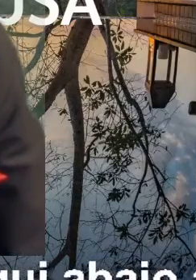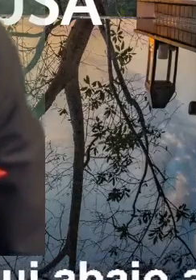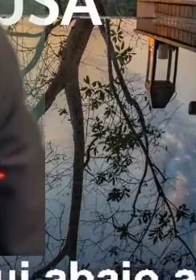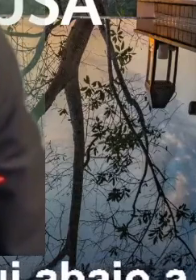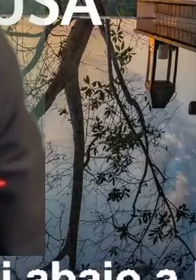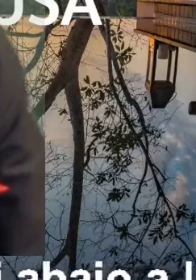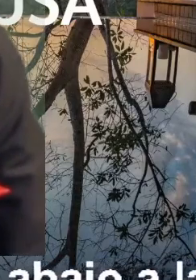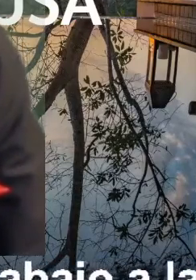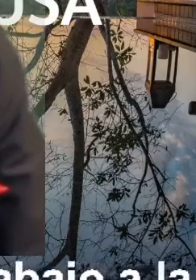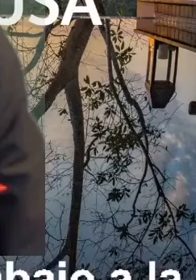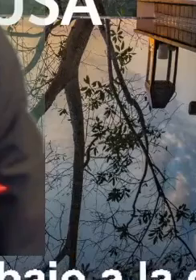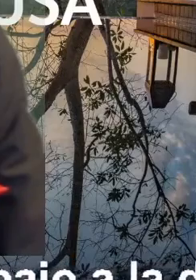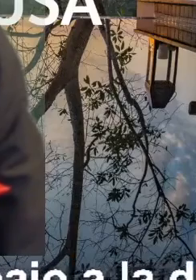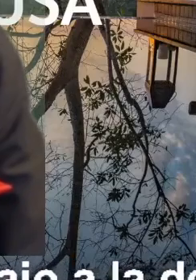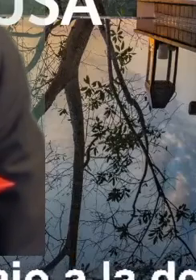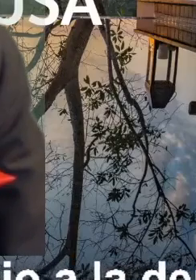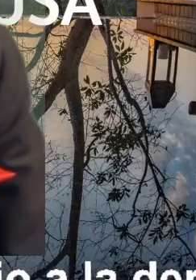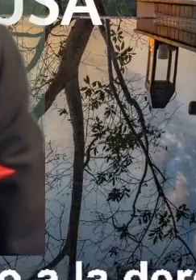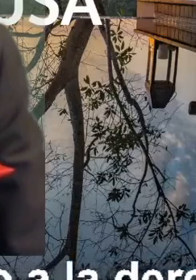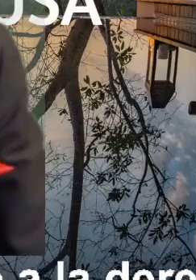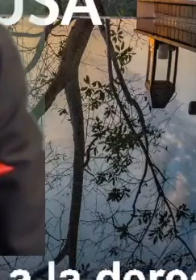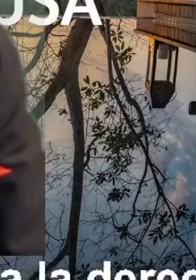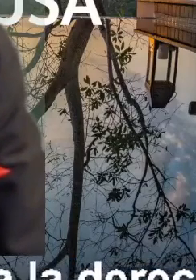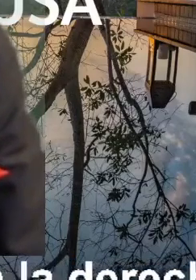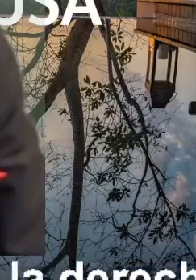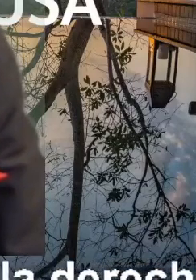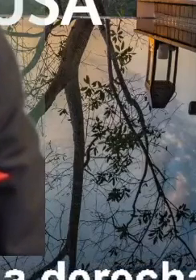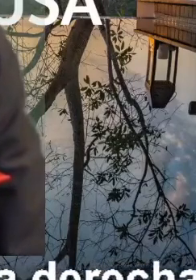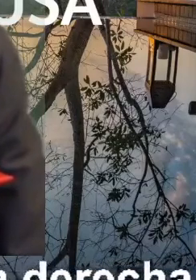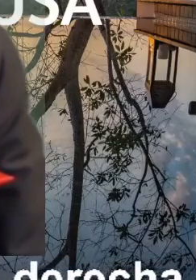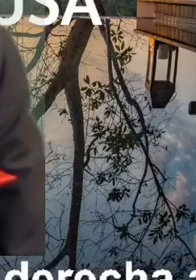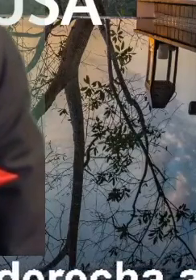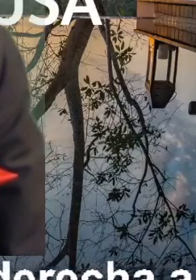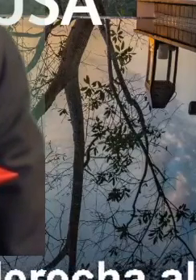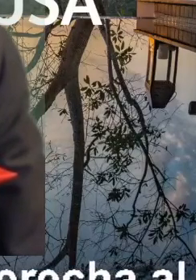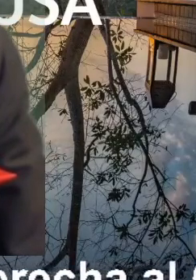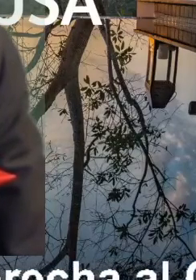los mismos problemas con la misma